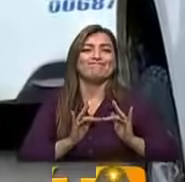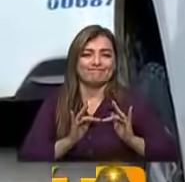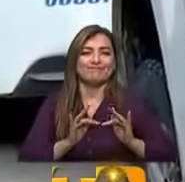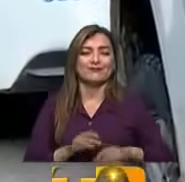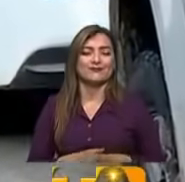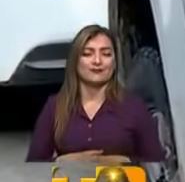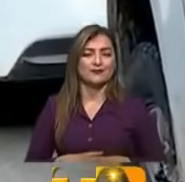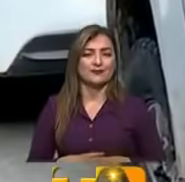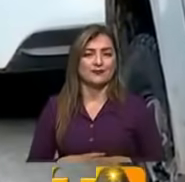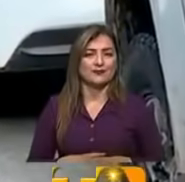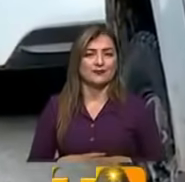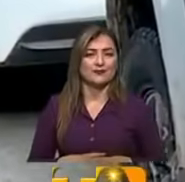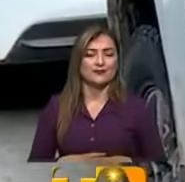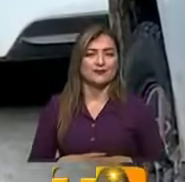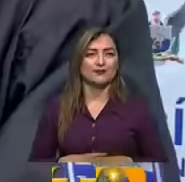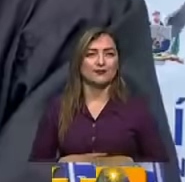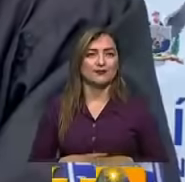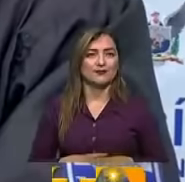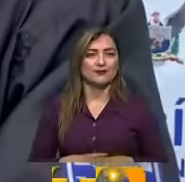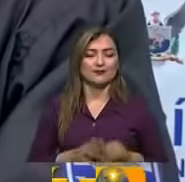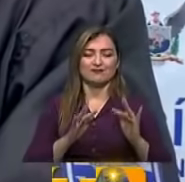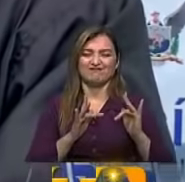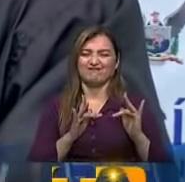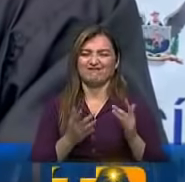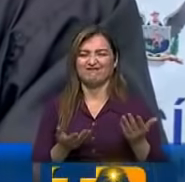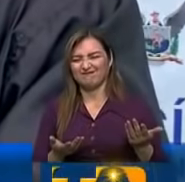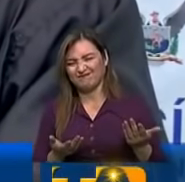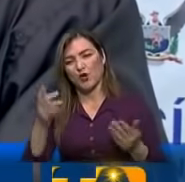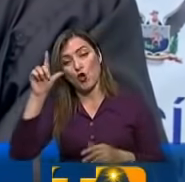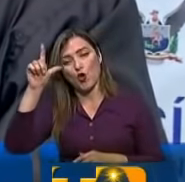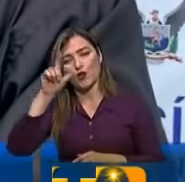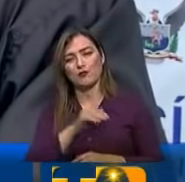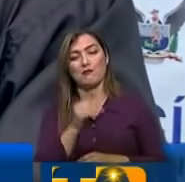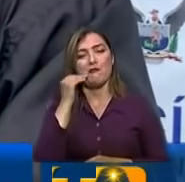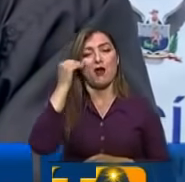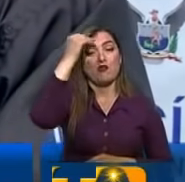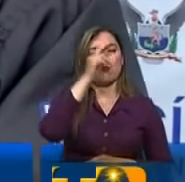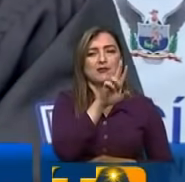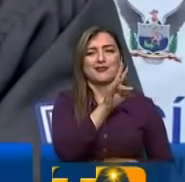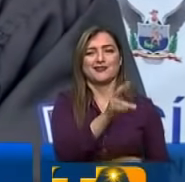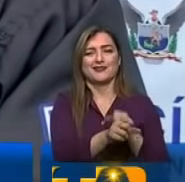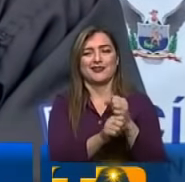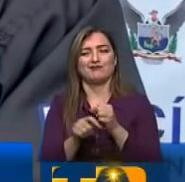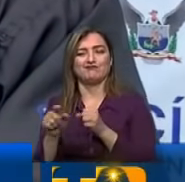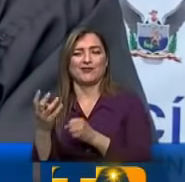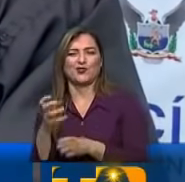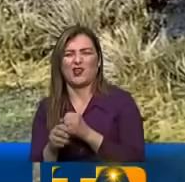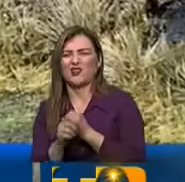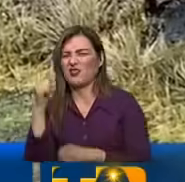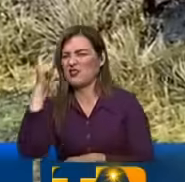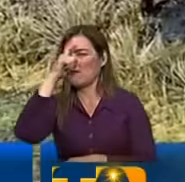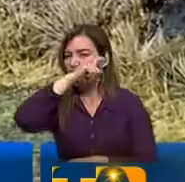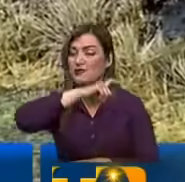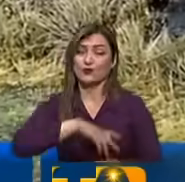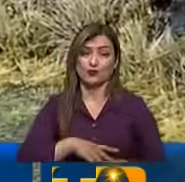sentimental. Lo que sí se conocía es que tenían una relación entre los dos y, lógicamente, por la diferencia de edad, era un poquito compleja la relación.